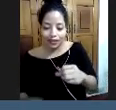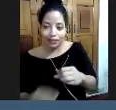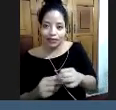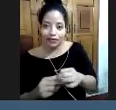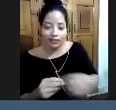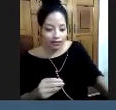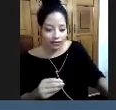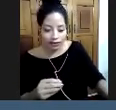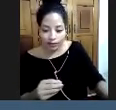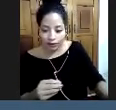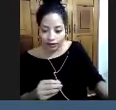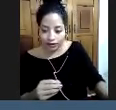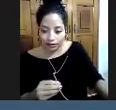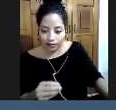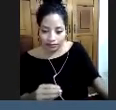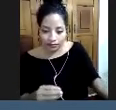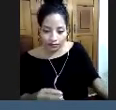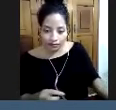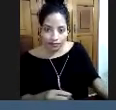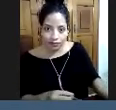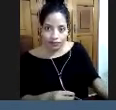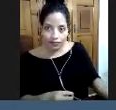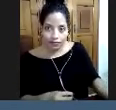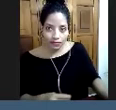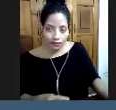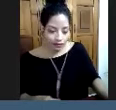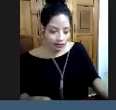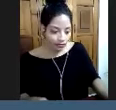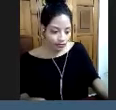está ahí para que nos haga el favor de responder.